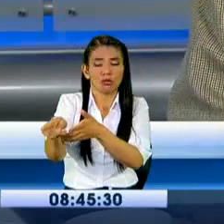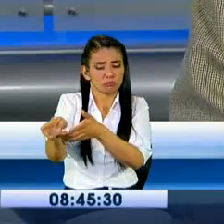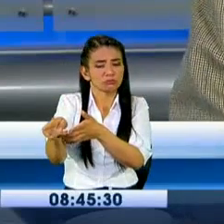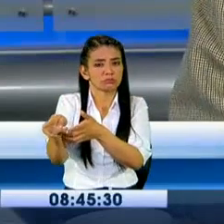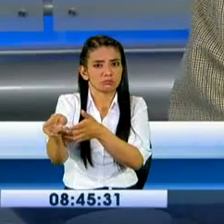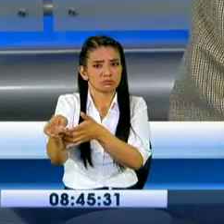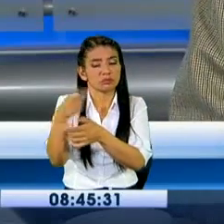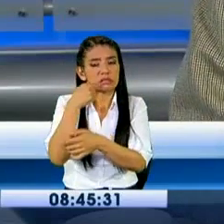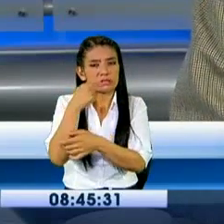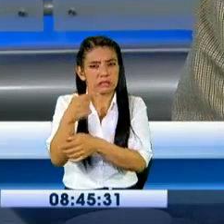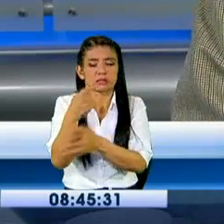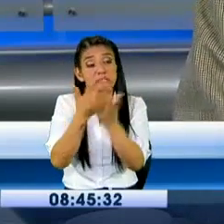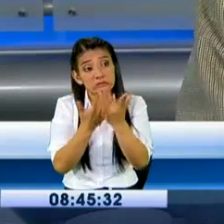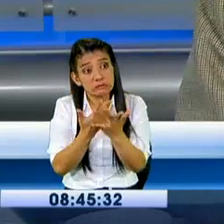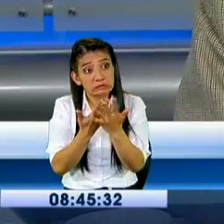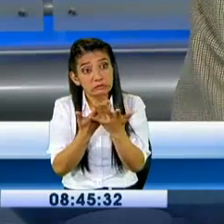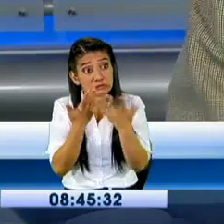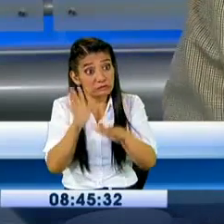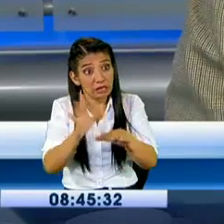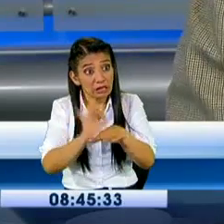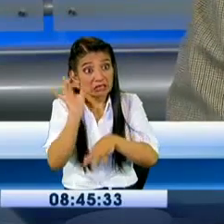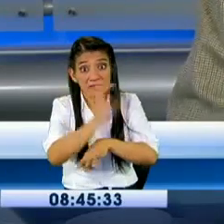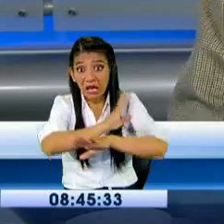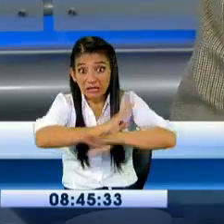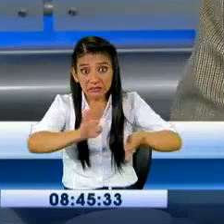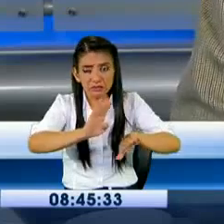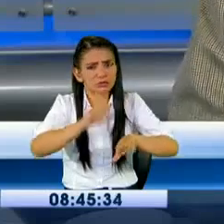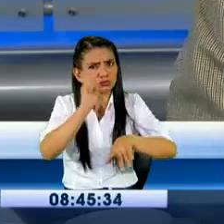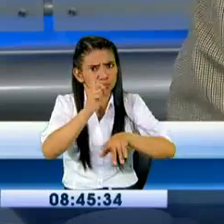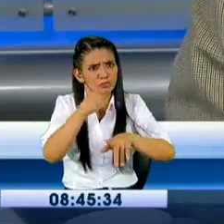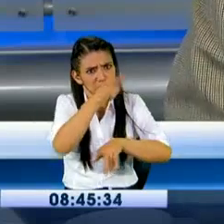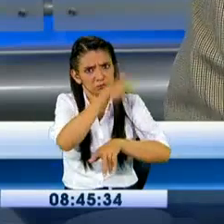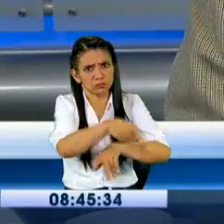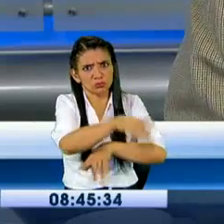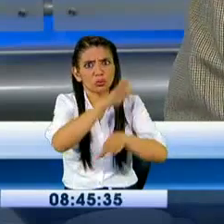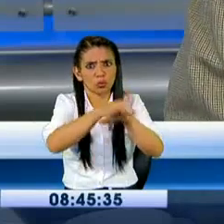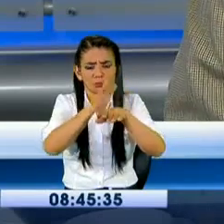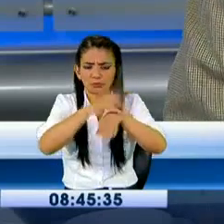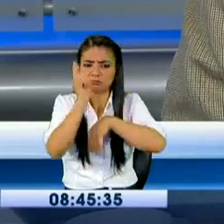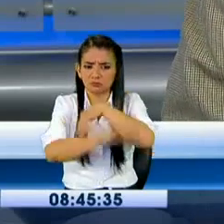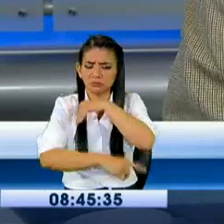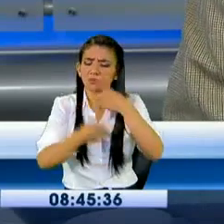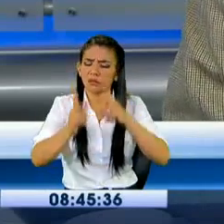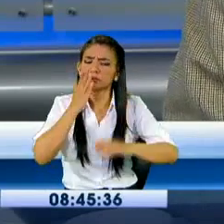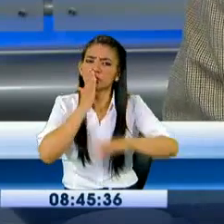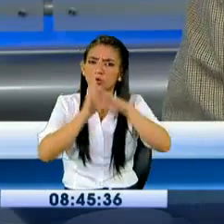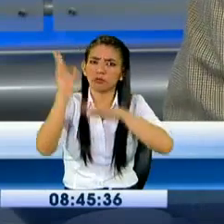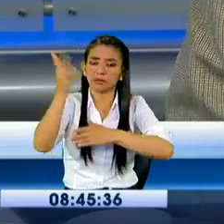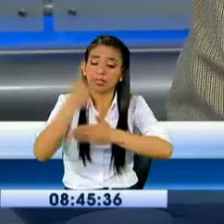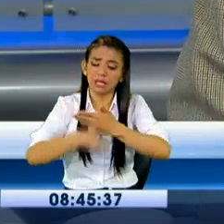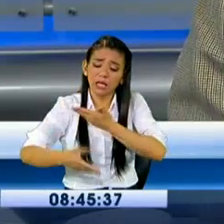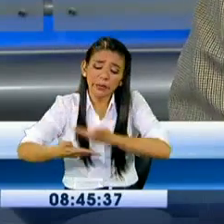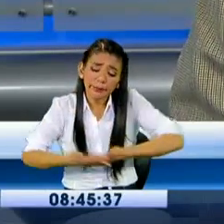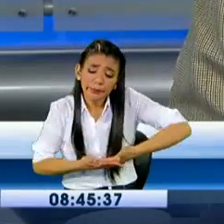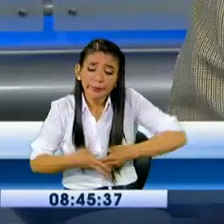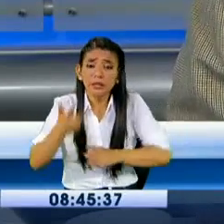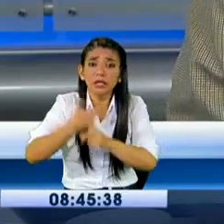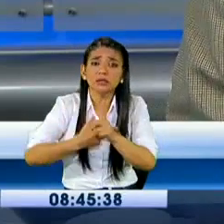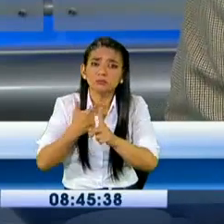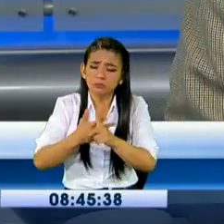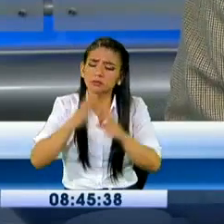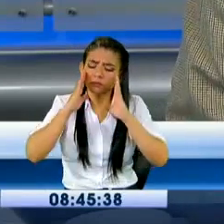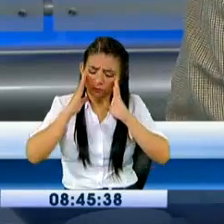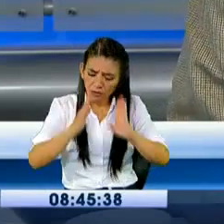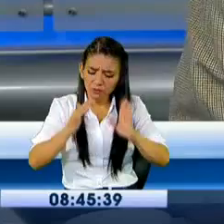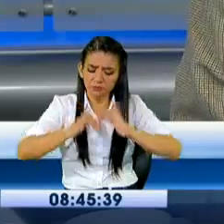mortal dice que espera que el hecho no quede impune y promete, sobre todo, sacar adelante a su pequeña hija que tiene apenas